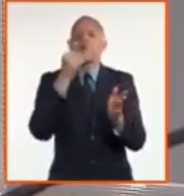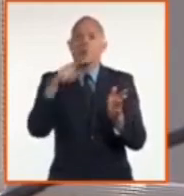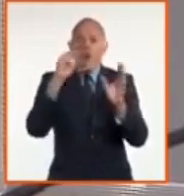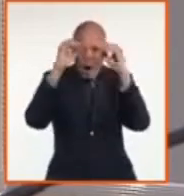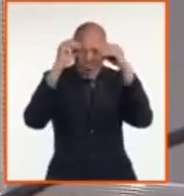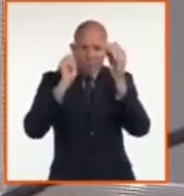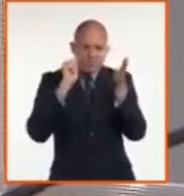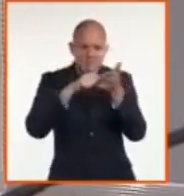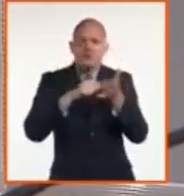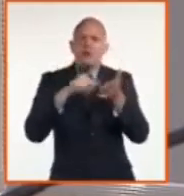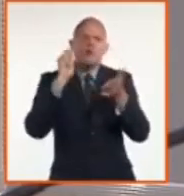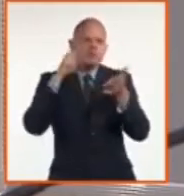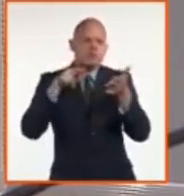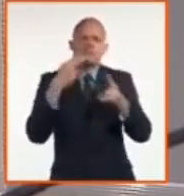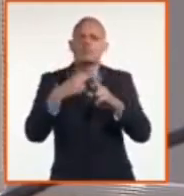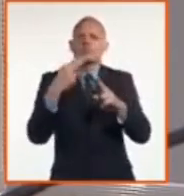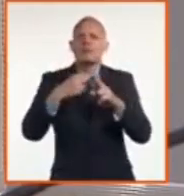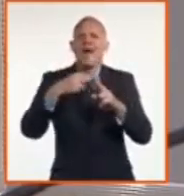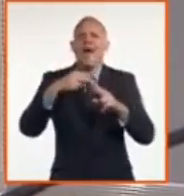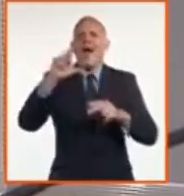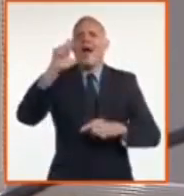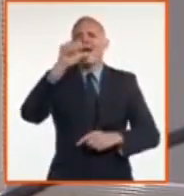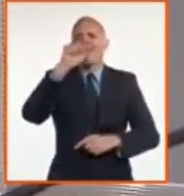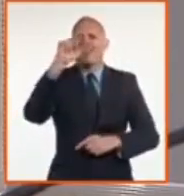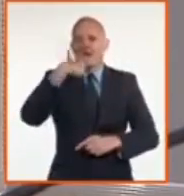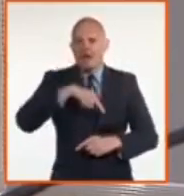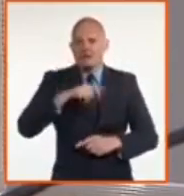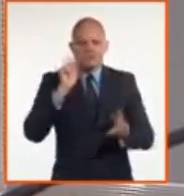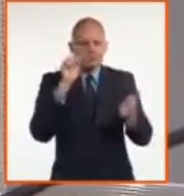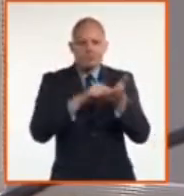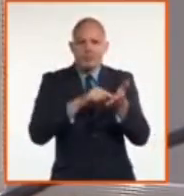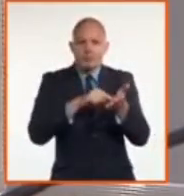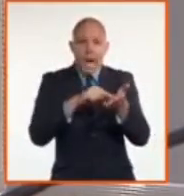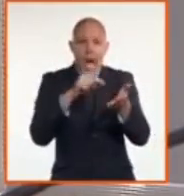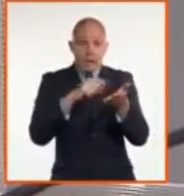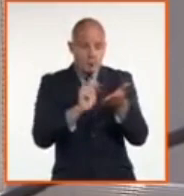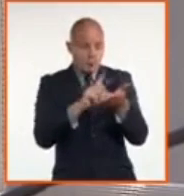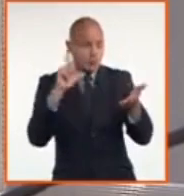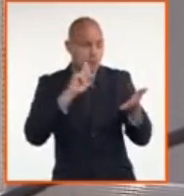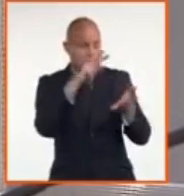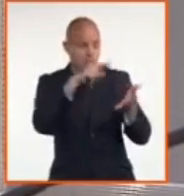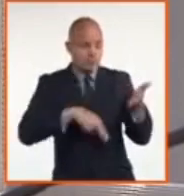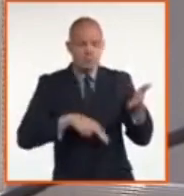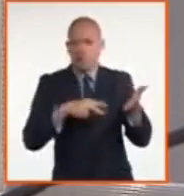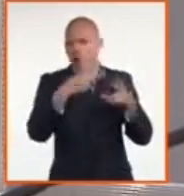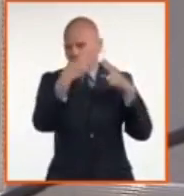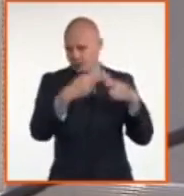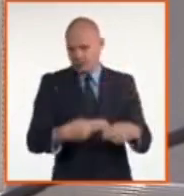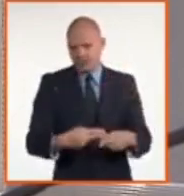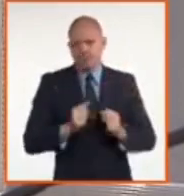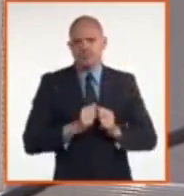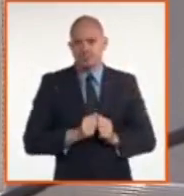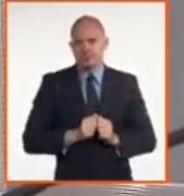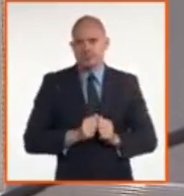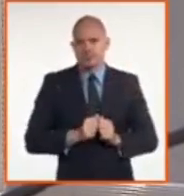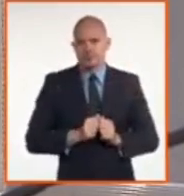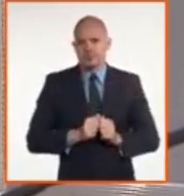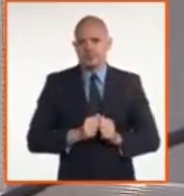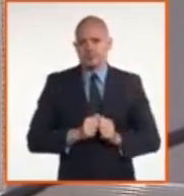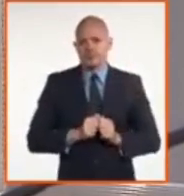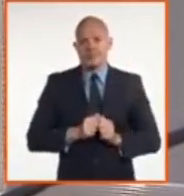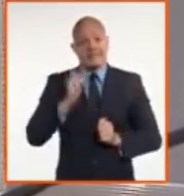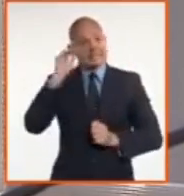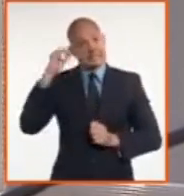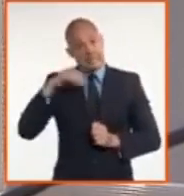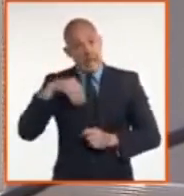central y el resto del sistema bancario lo van a publicar también para darle promoción para que las personas se van mañana en qué lugares